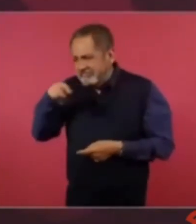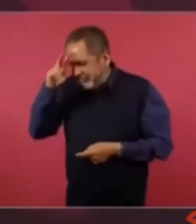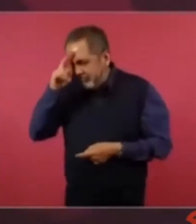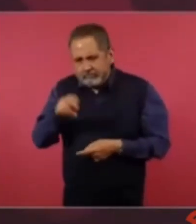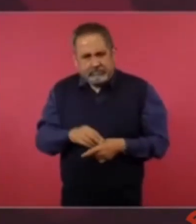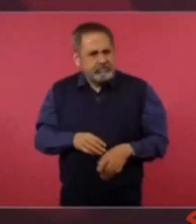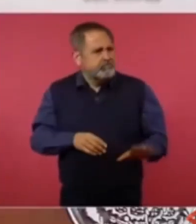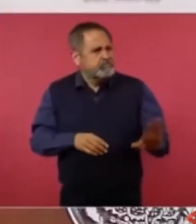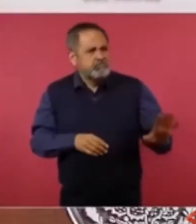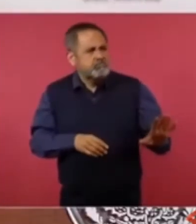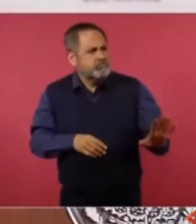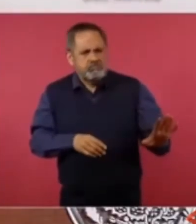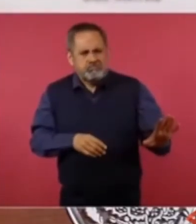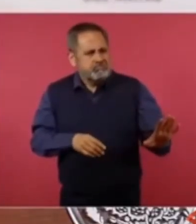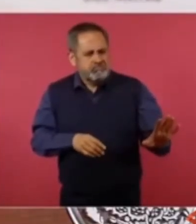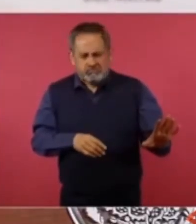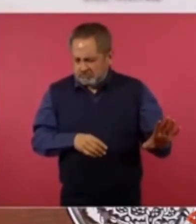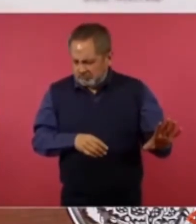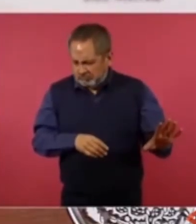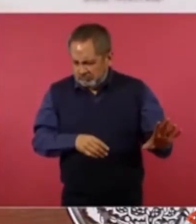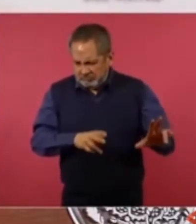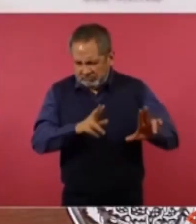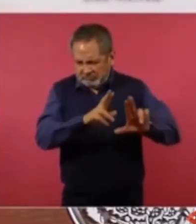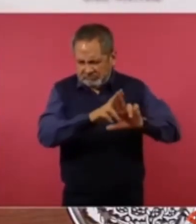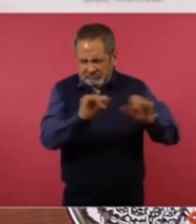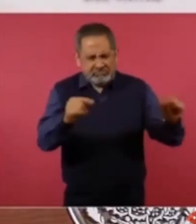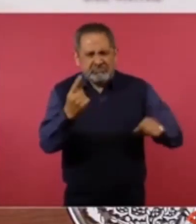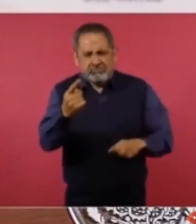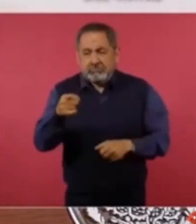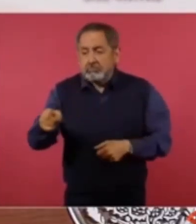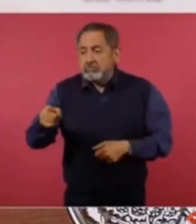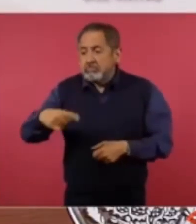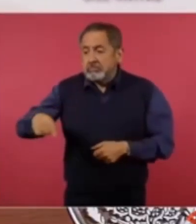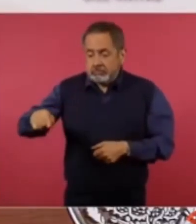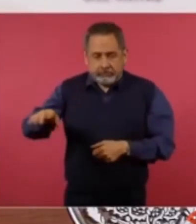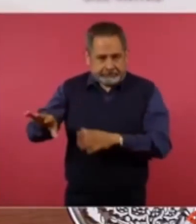No traicionó ni uno solo.